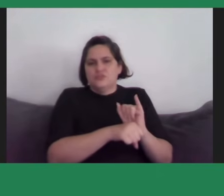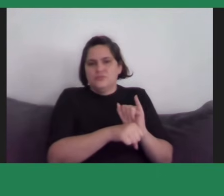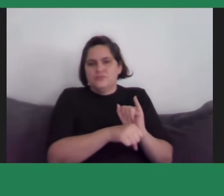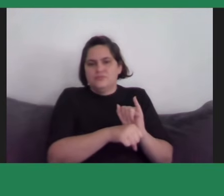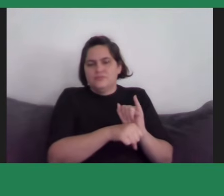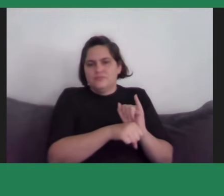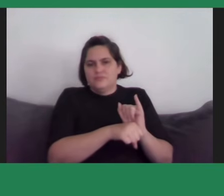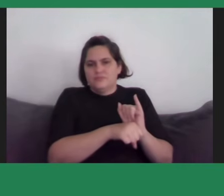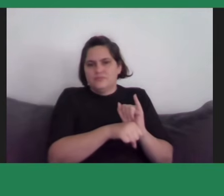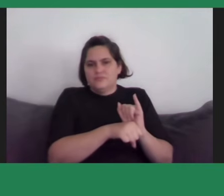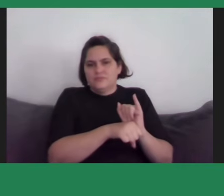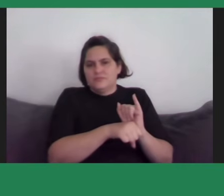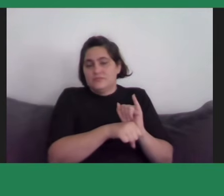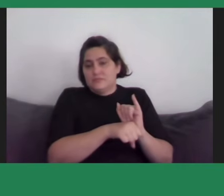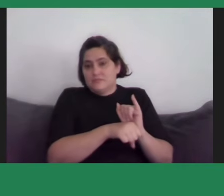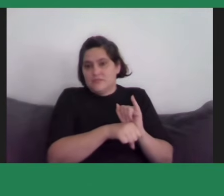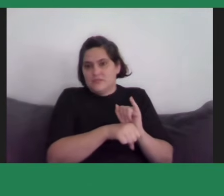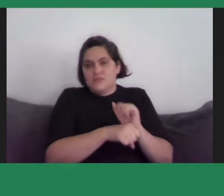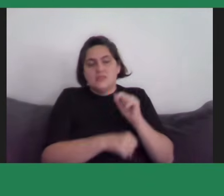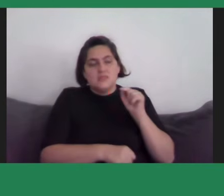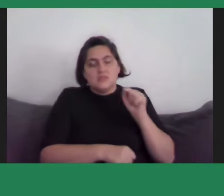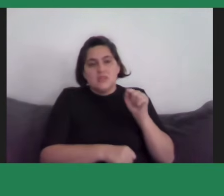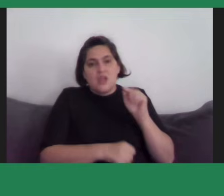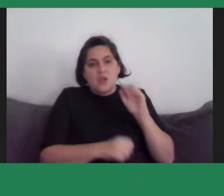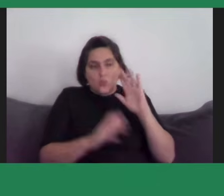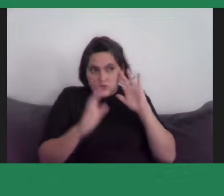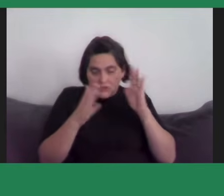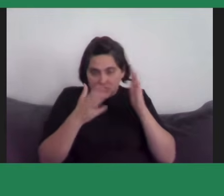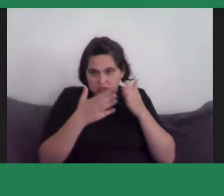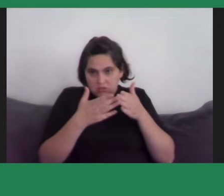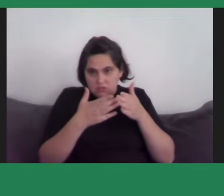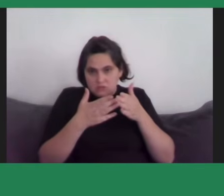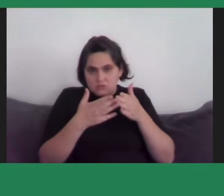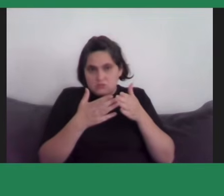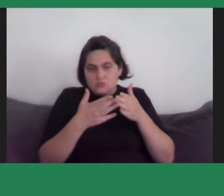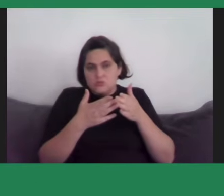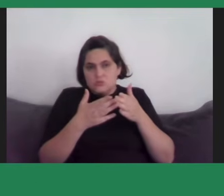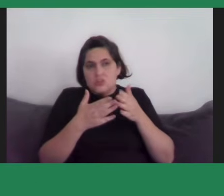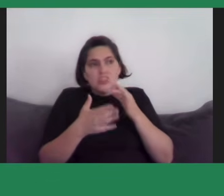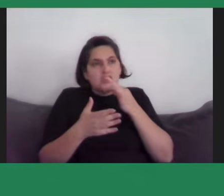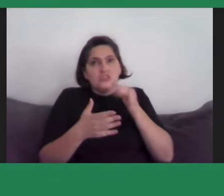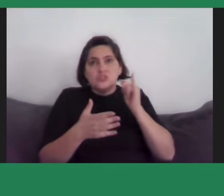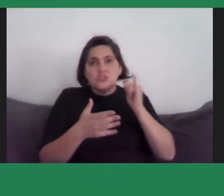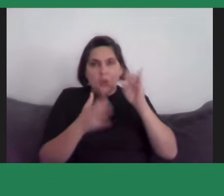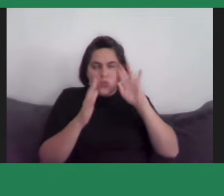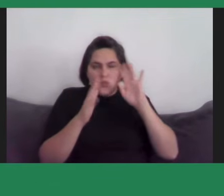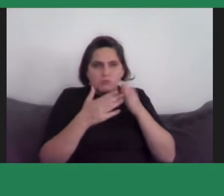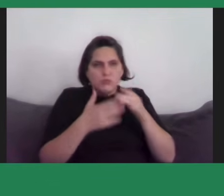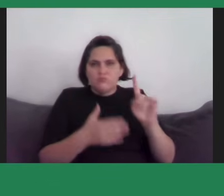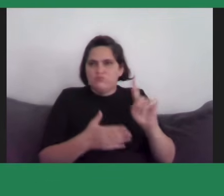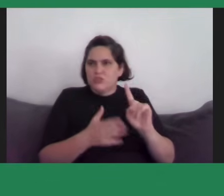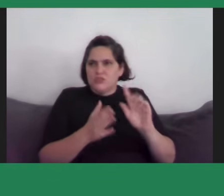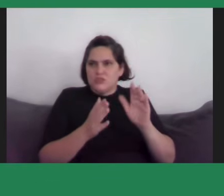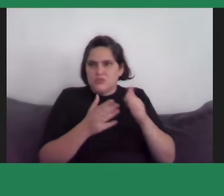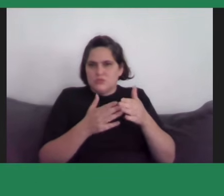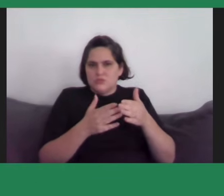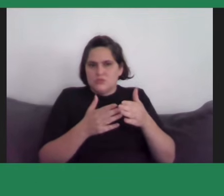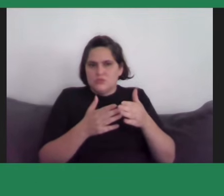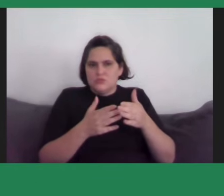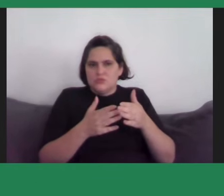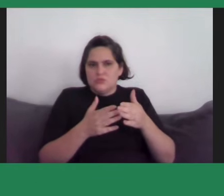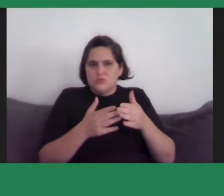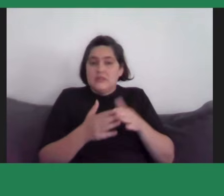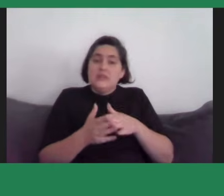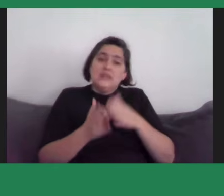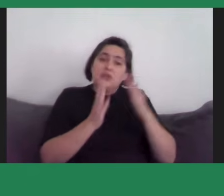dice que es autismo no siéndolo. Este es un test que tiene alta sensibilidad, tiene poco falso negativo. Cuando me